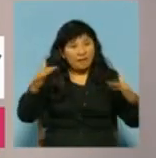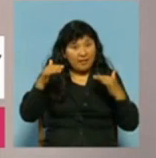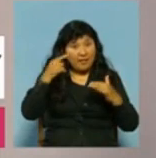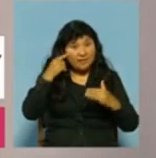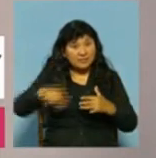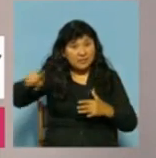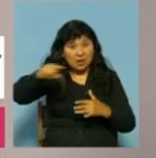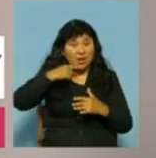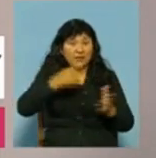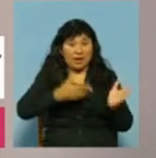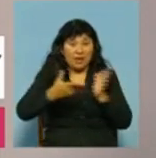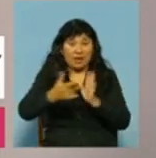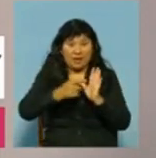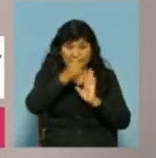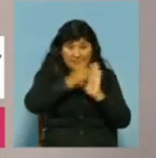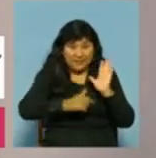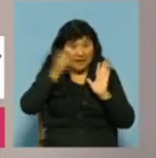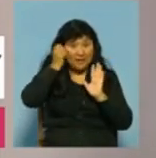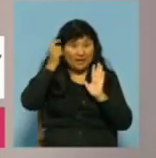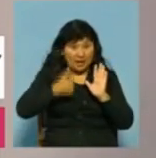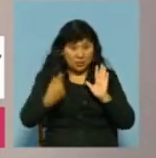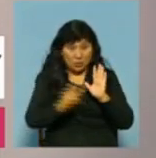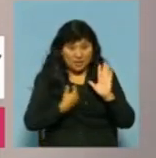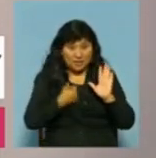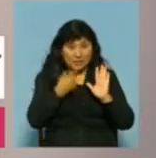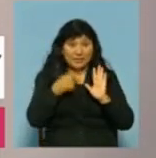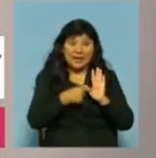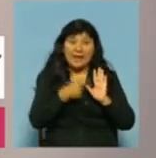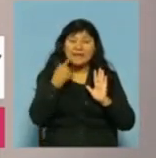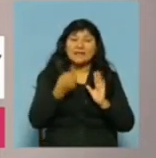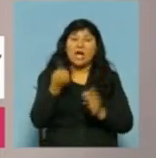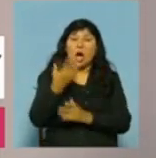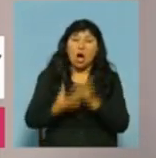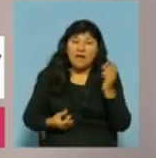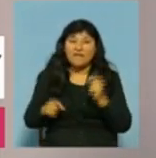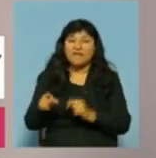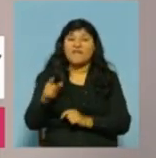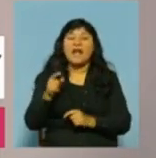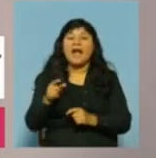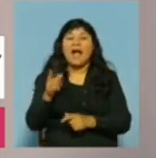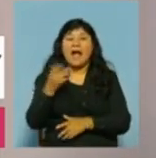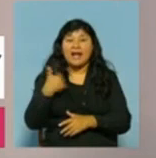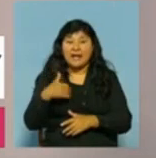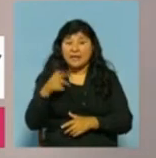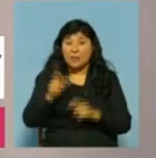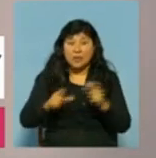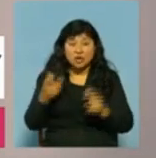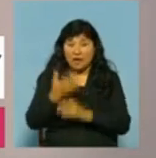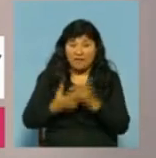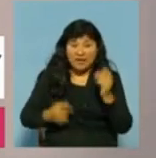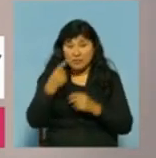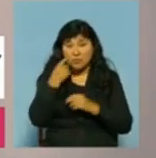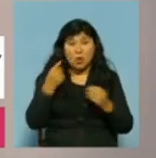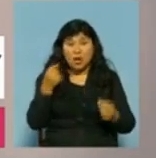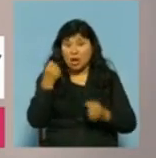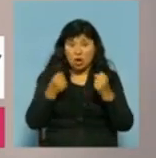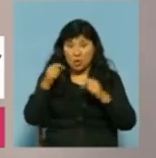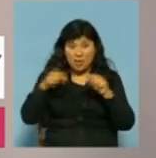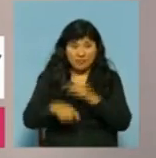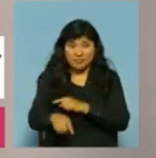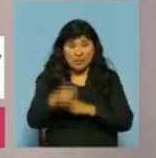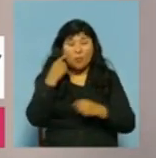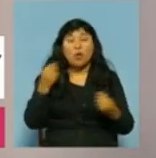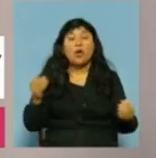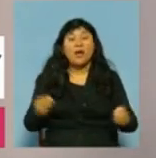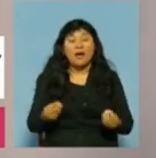los que les acercamos nuestra propuesta que el origen del fracaso argentino no es ni económico ni financiero ni productivo es